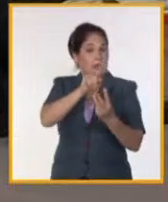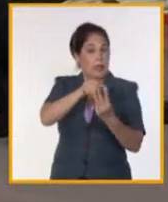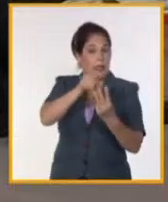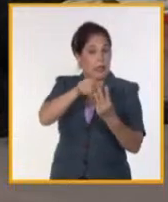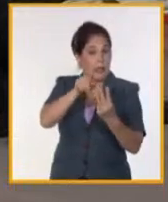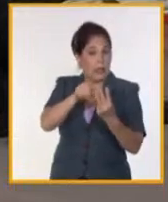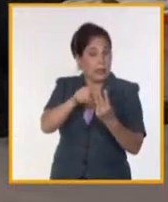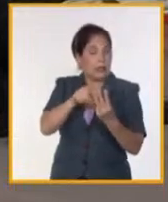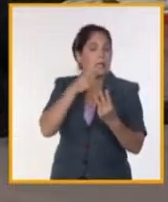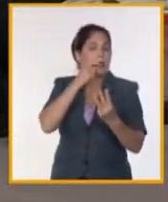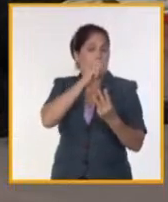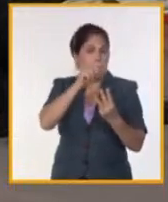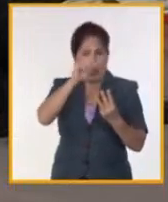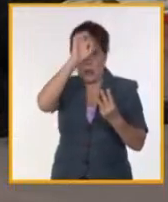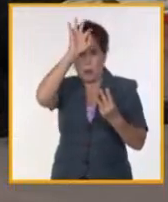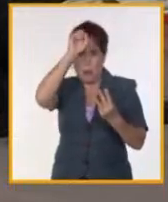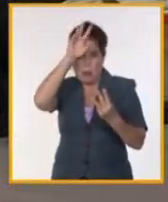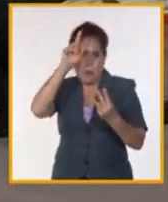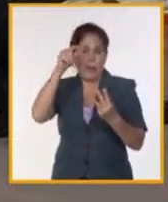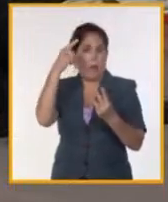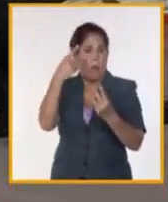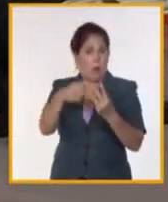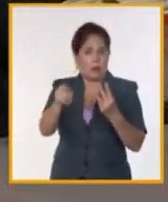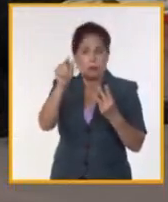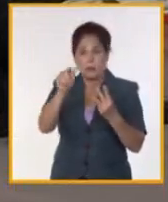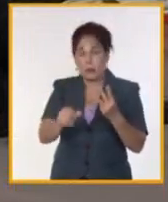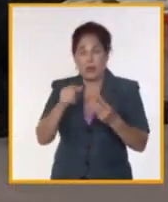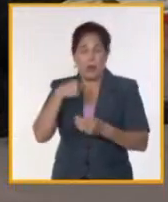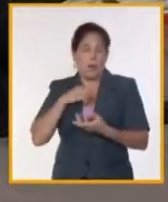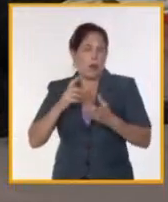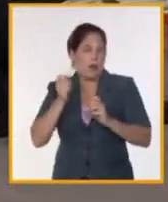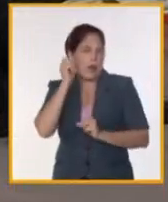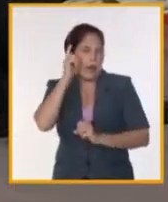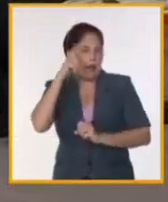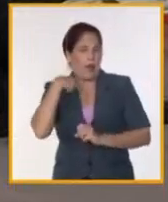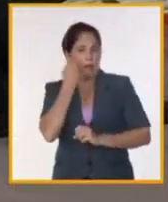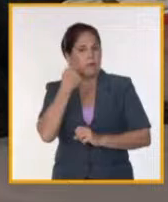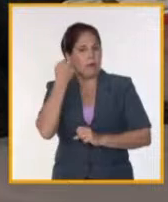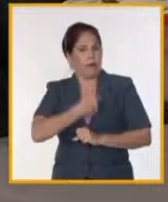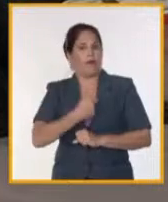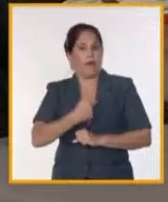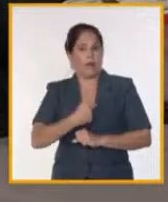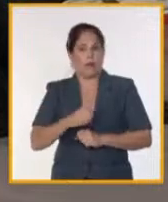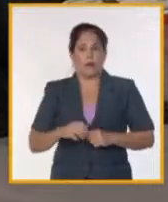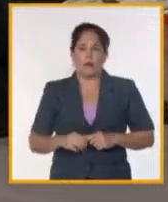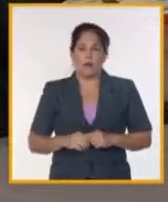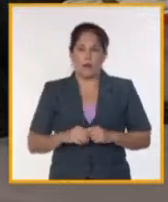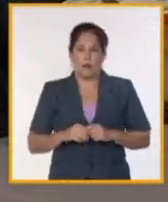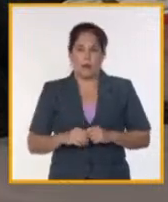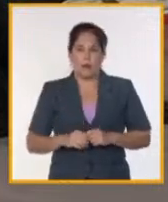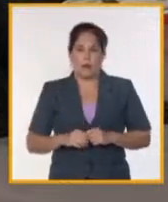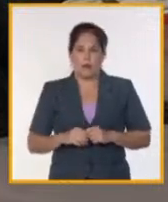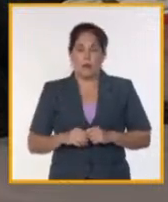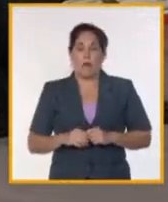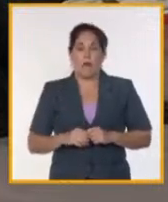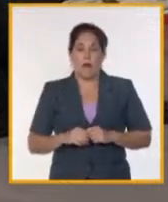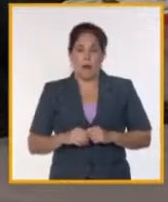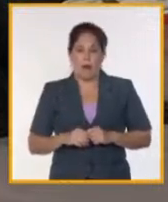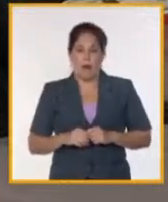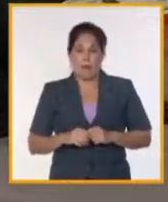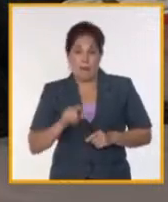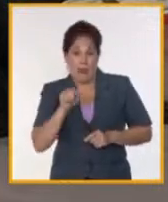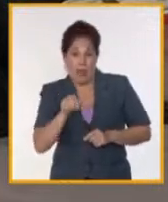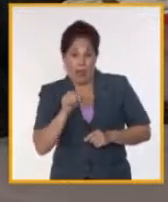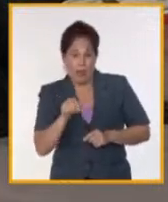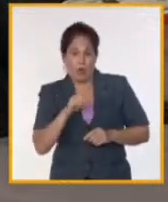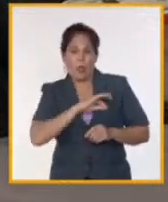presente en la formación de las ideas, de nuestro carácter y de nuestra cultura. Algo de lo cual nosotros, por supuesto, nos